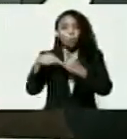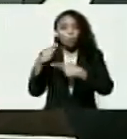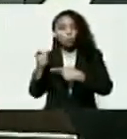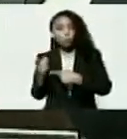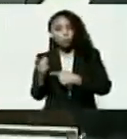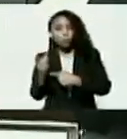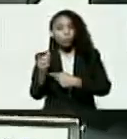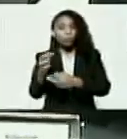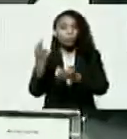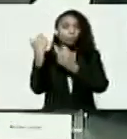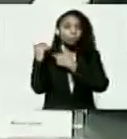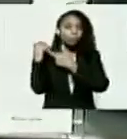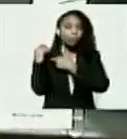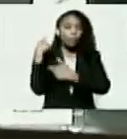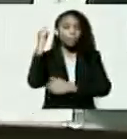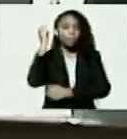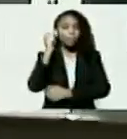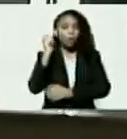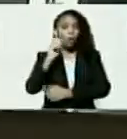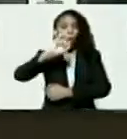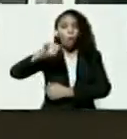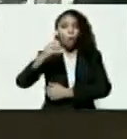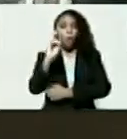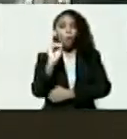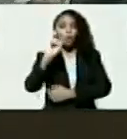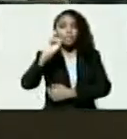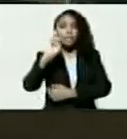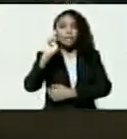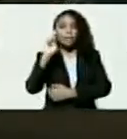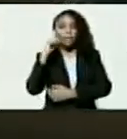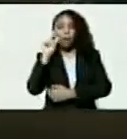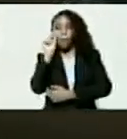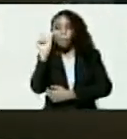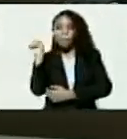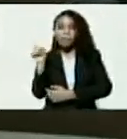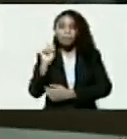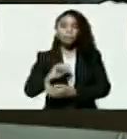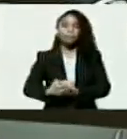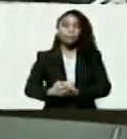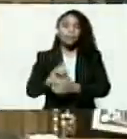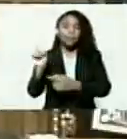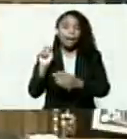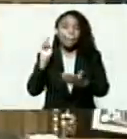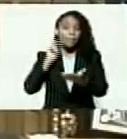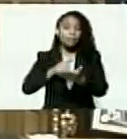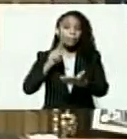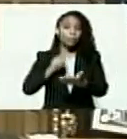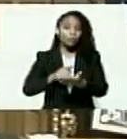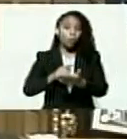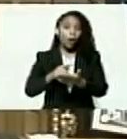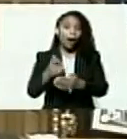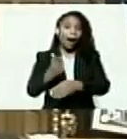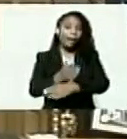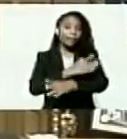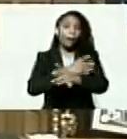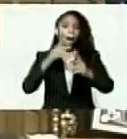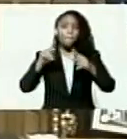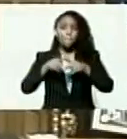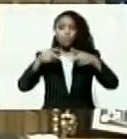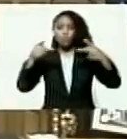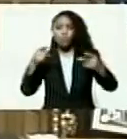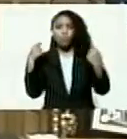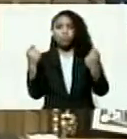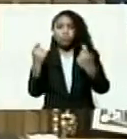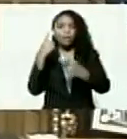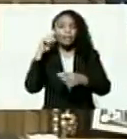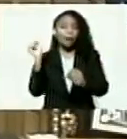Postulaciones Electorales, el diputado José Gregorio Correa. En sus diversas intervenciones ante la prensa durante el